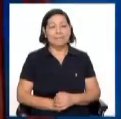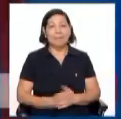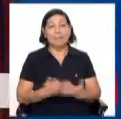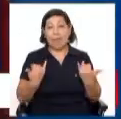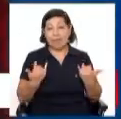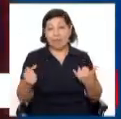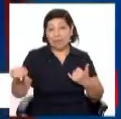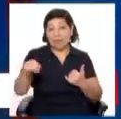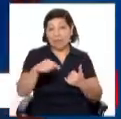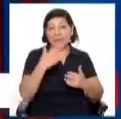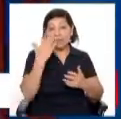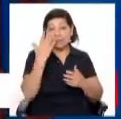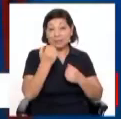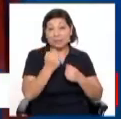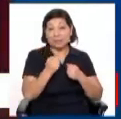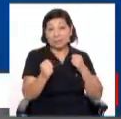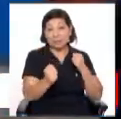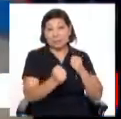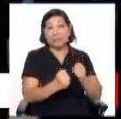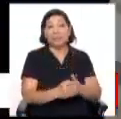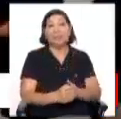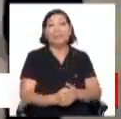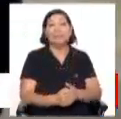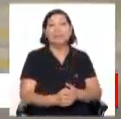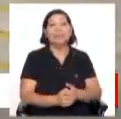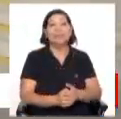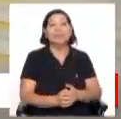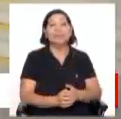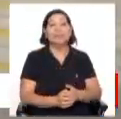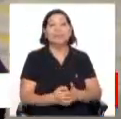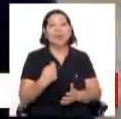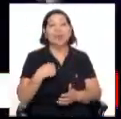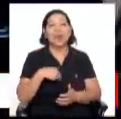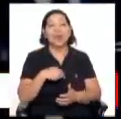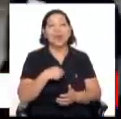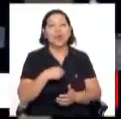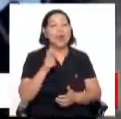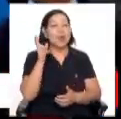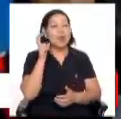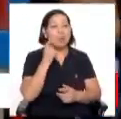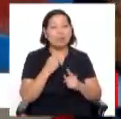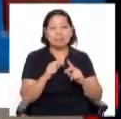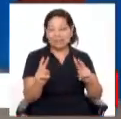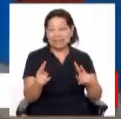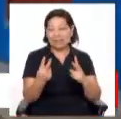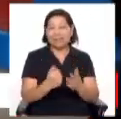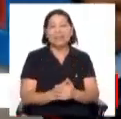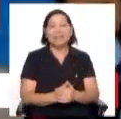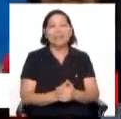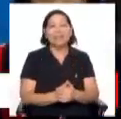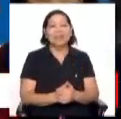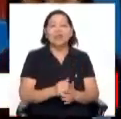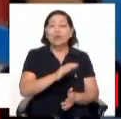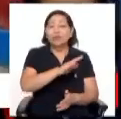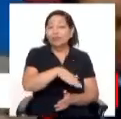Ahora hemos llegado a un colegio en San Martín de Porres porque vamos a escuchar la voz de ¡nosotros!